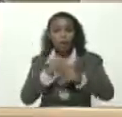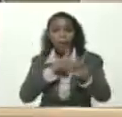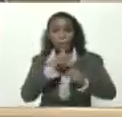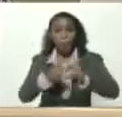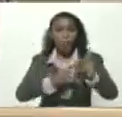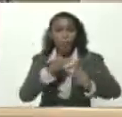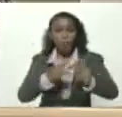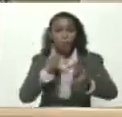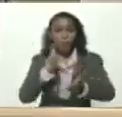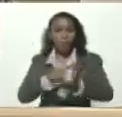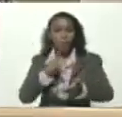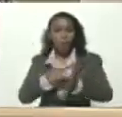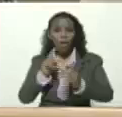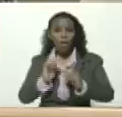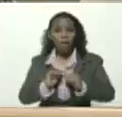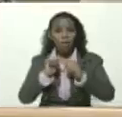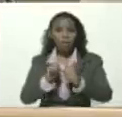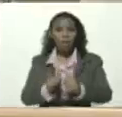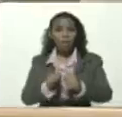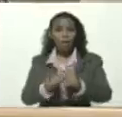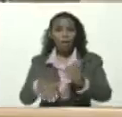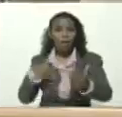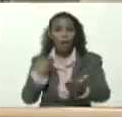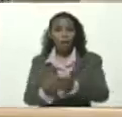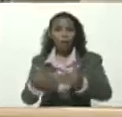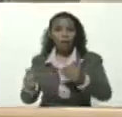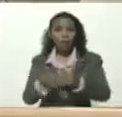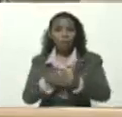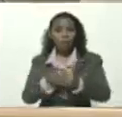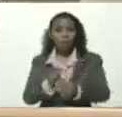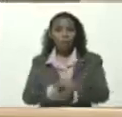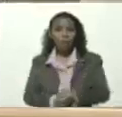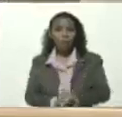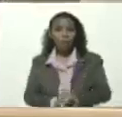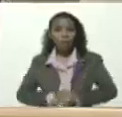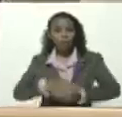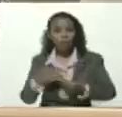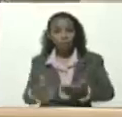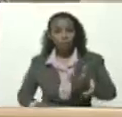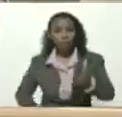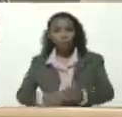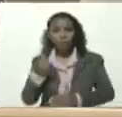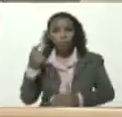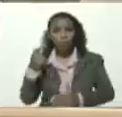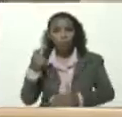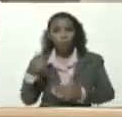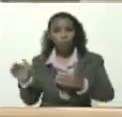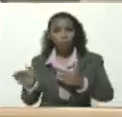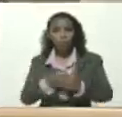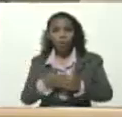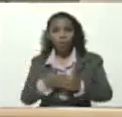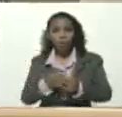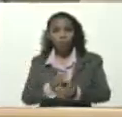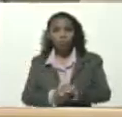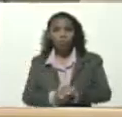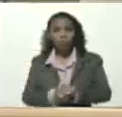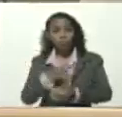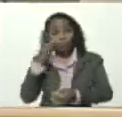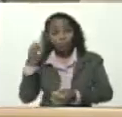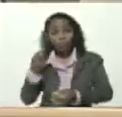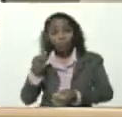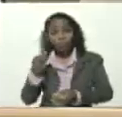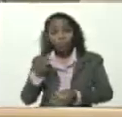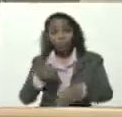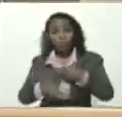de postulaciones, de su inicio hasta el cierre, ¿verdad? Que una vez se cierra, ¿verdad?,